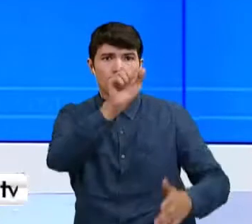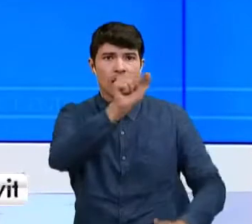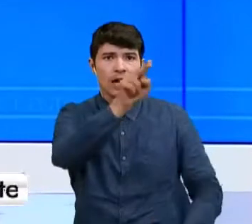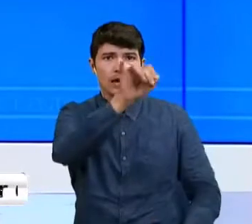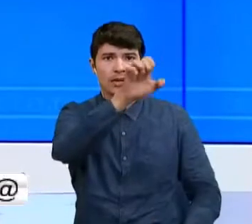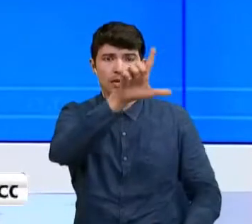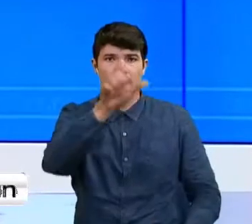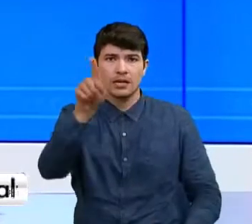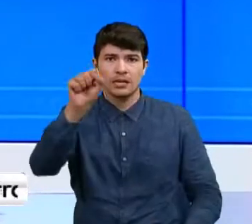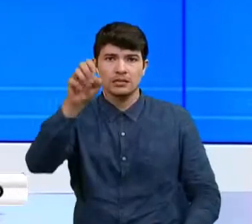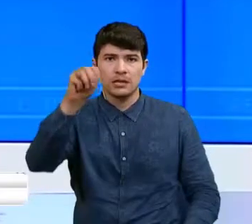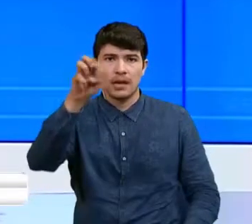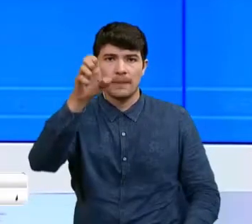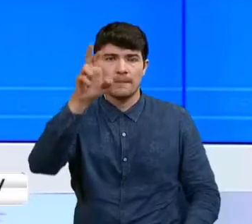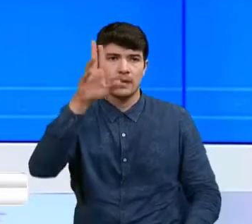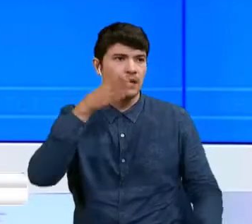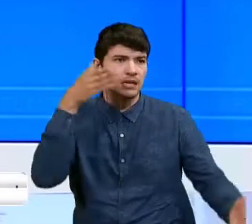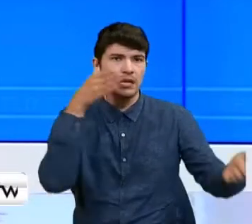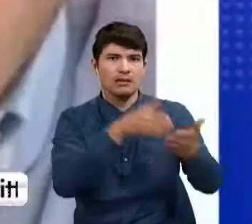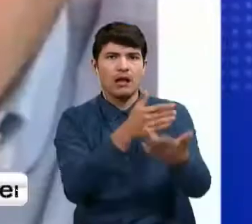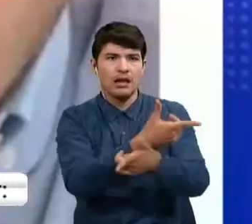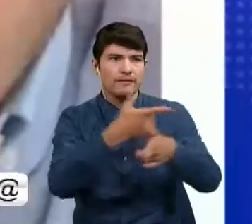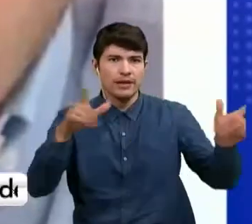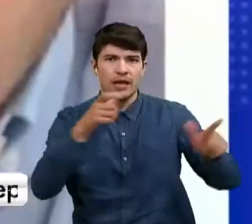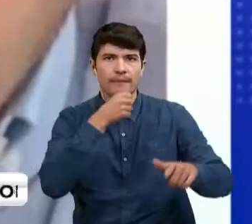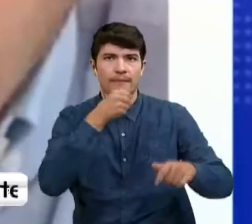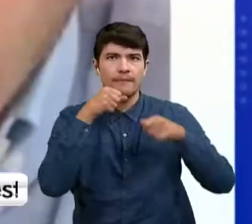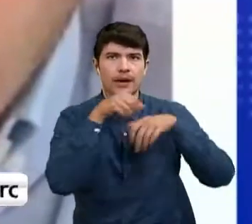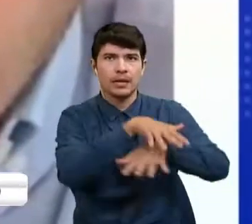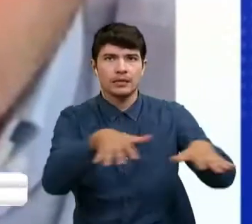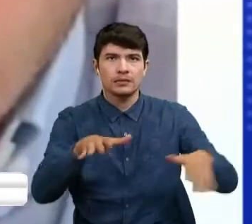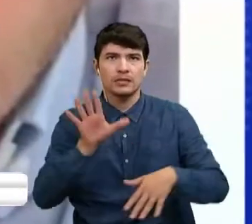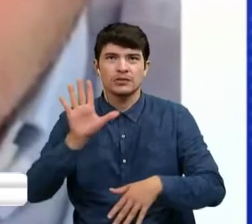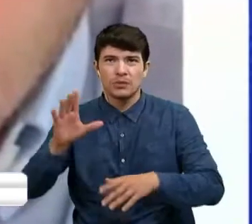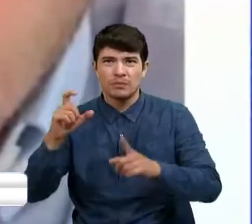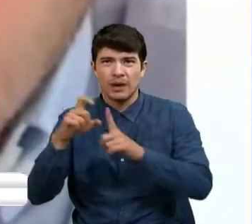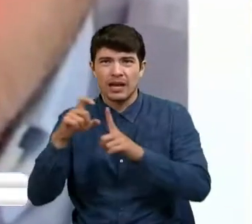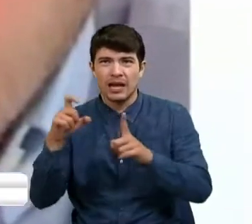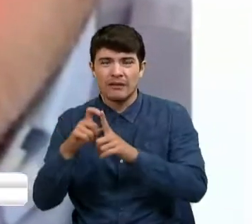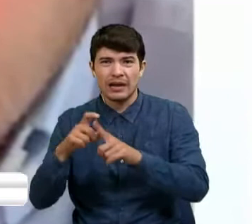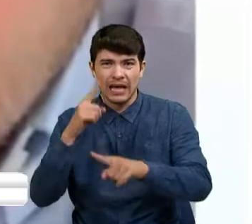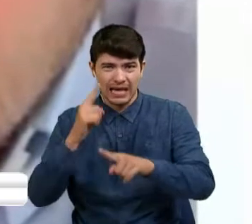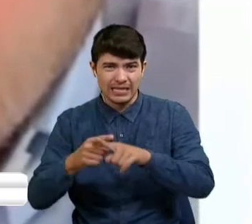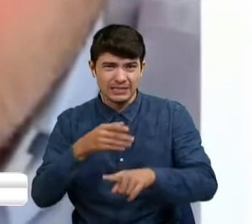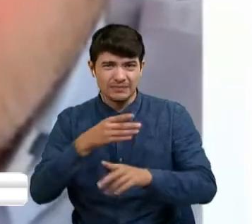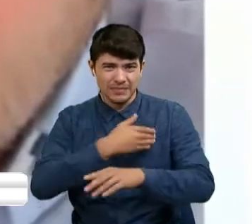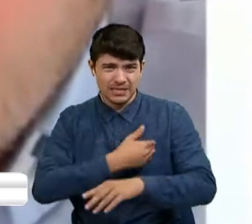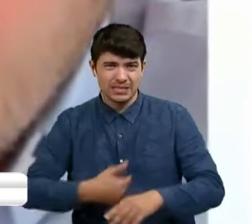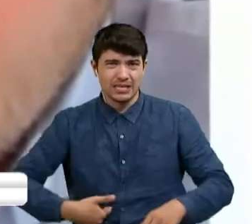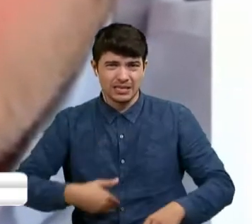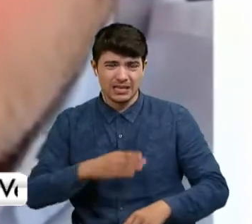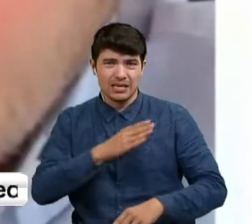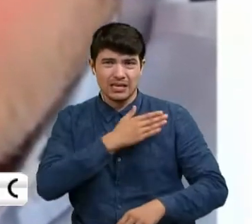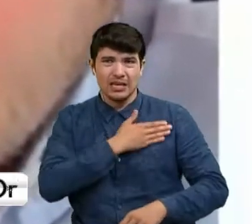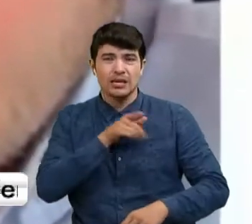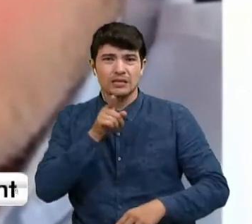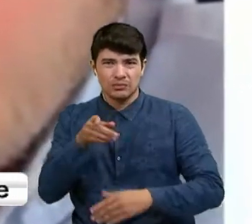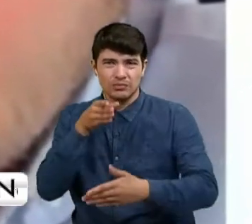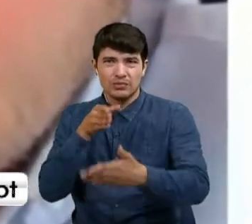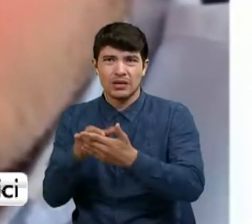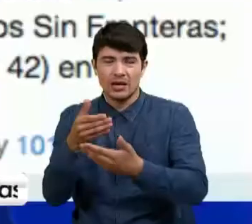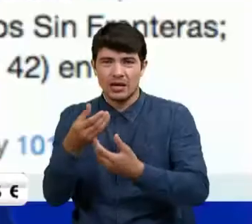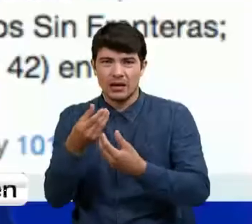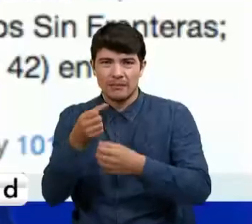son un atentado a la libertad de prensa las palabras del expresidente álvaro uribe vélez contra el periodista